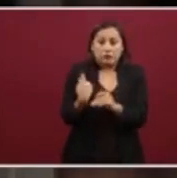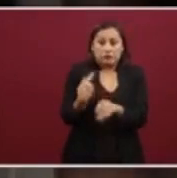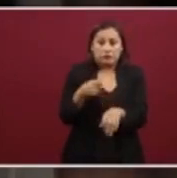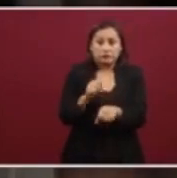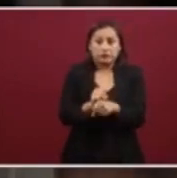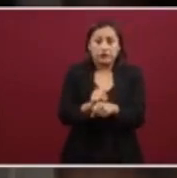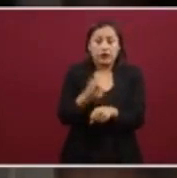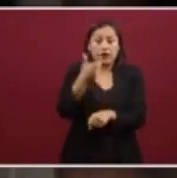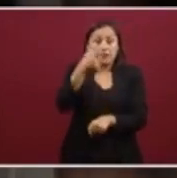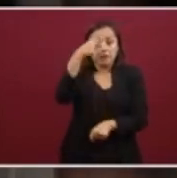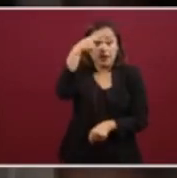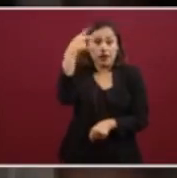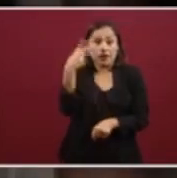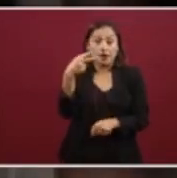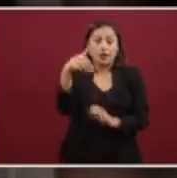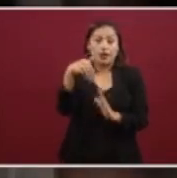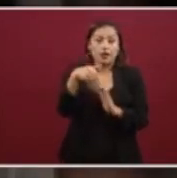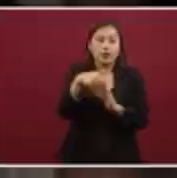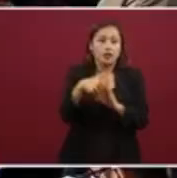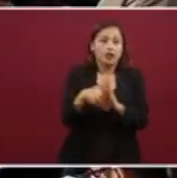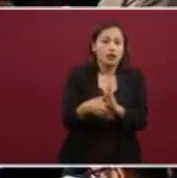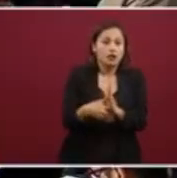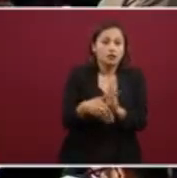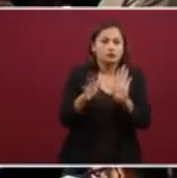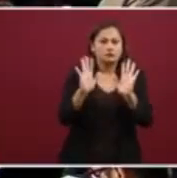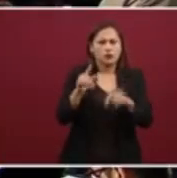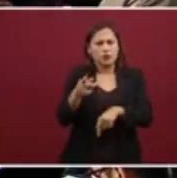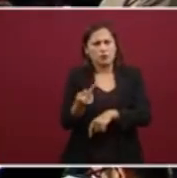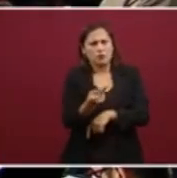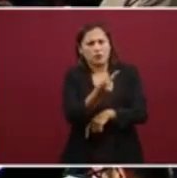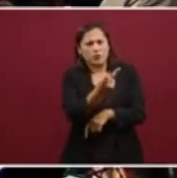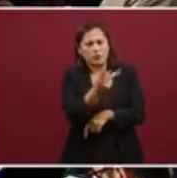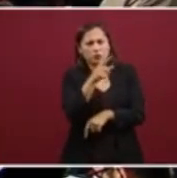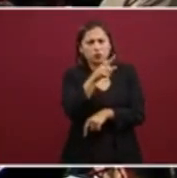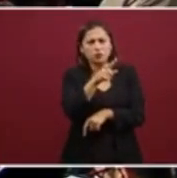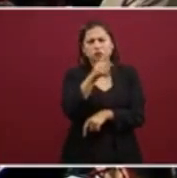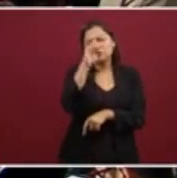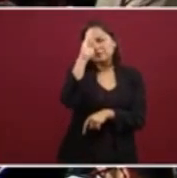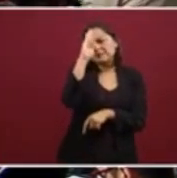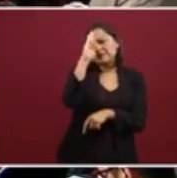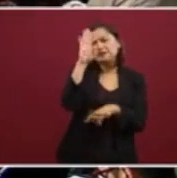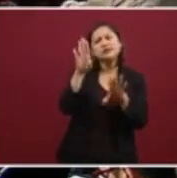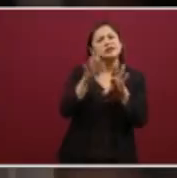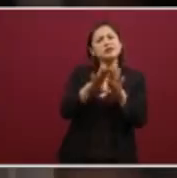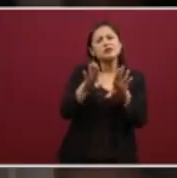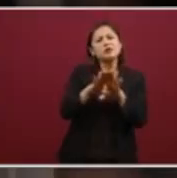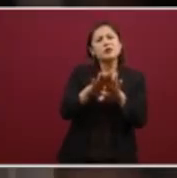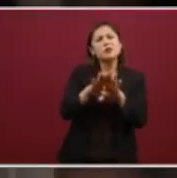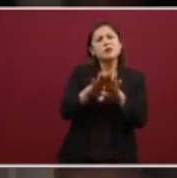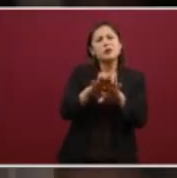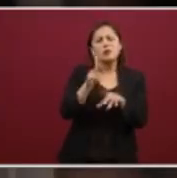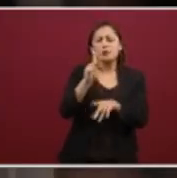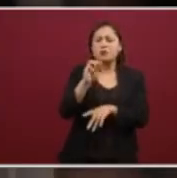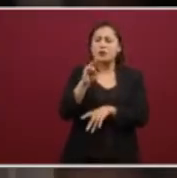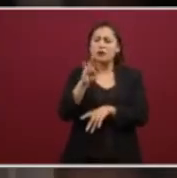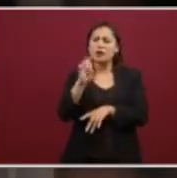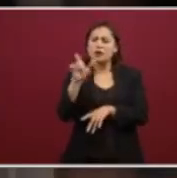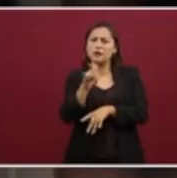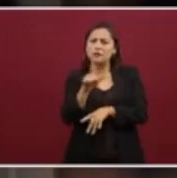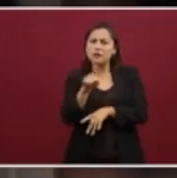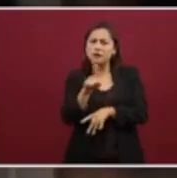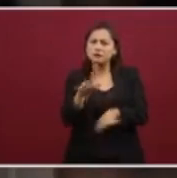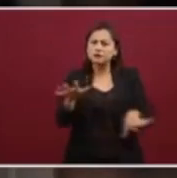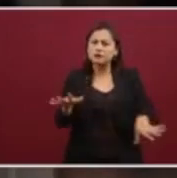si vea algún cambio, cualquier cambio de medida sobre Pemex o algún mensaje